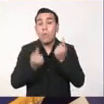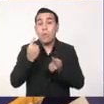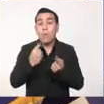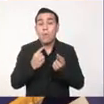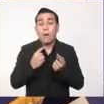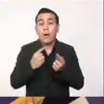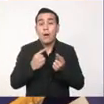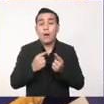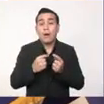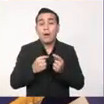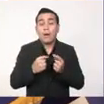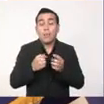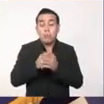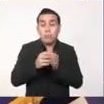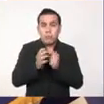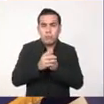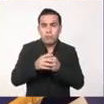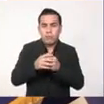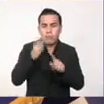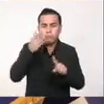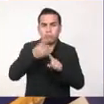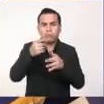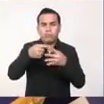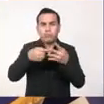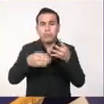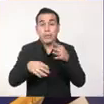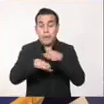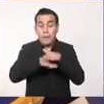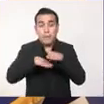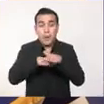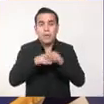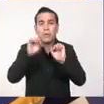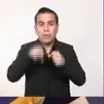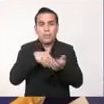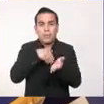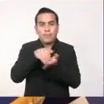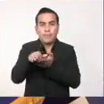las causas específicas previamente establecidas por la ley?